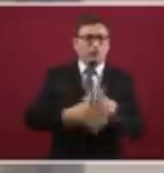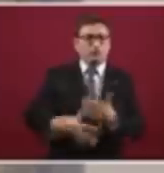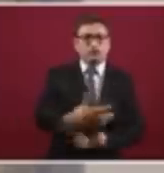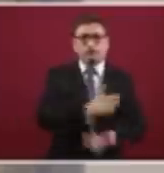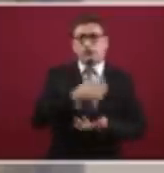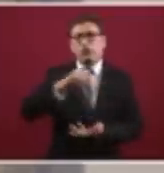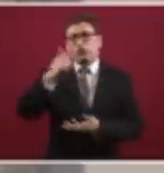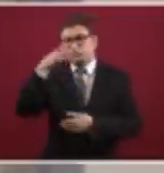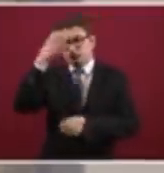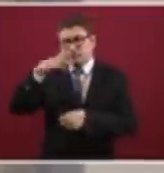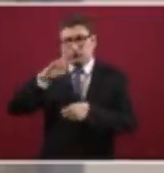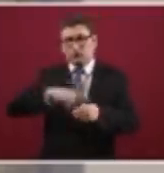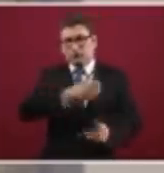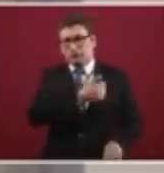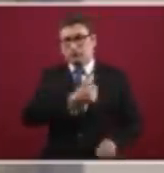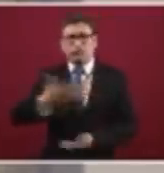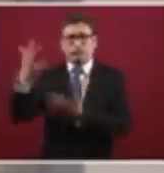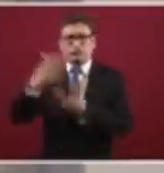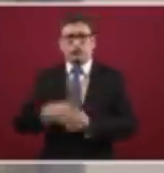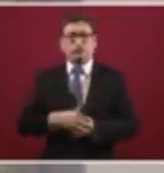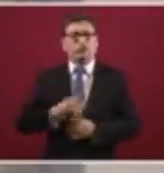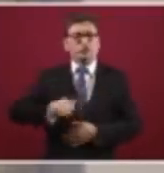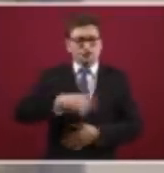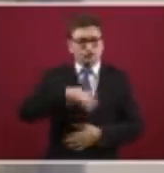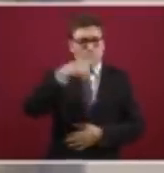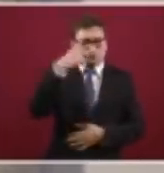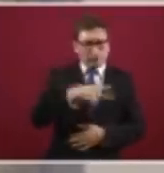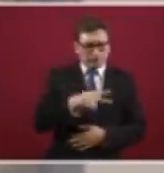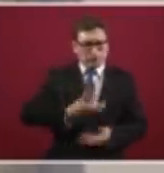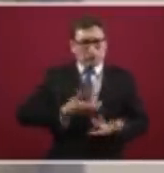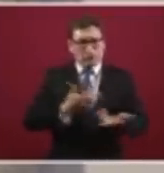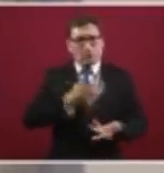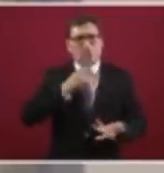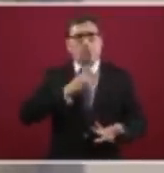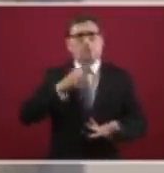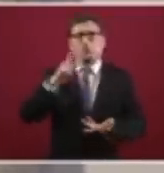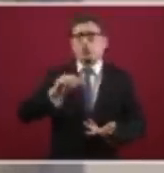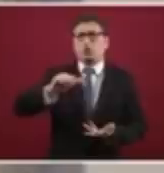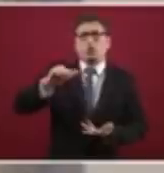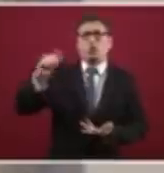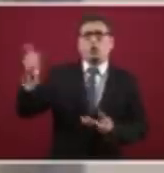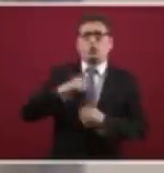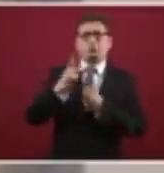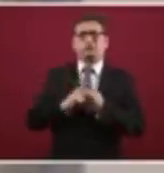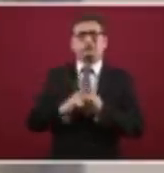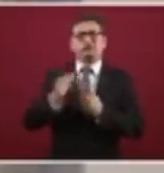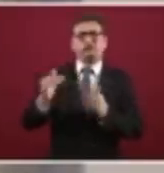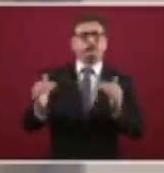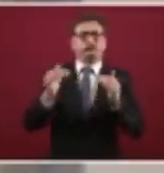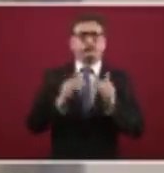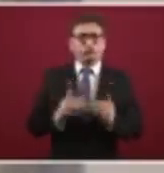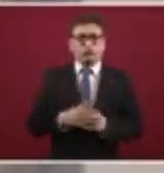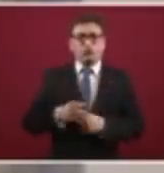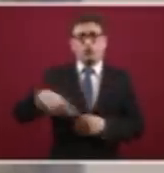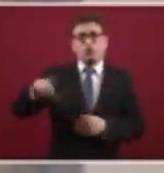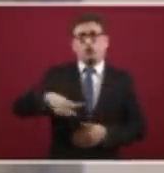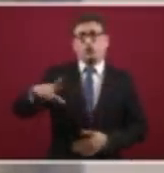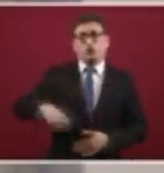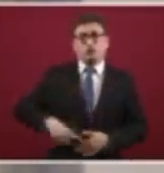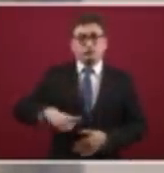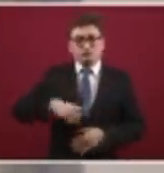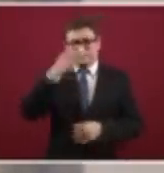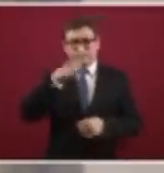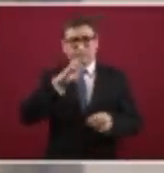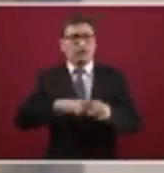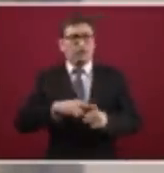mexicanos podemos hacer todo mejor que cualquier otro país cuando un gobernante extranjero me pregunta si hay posibilidad de